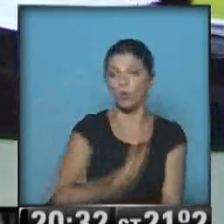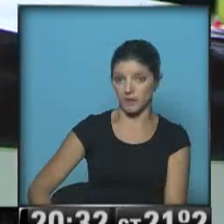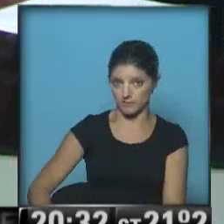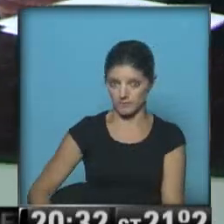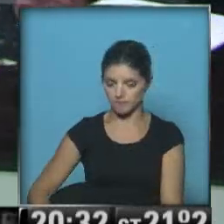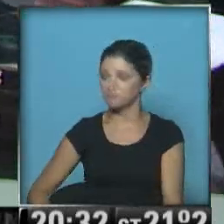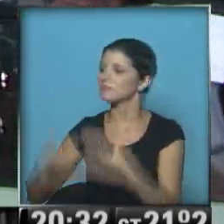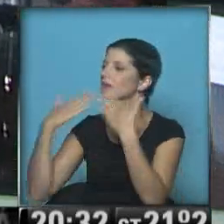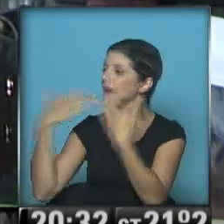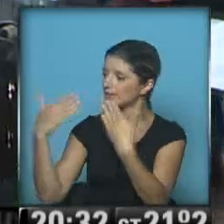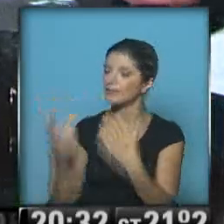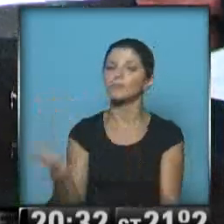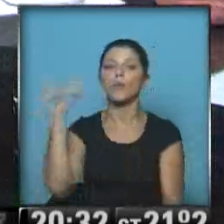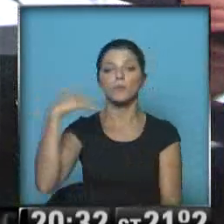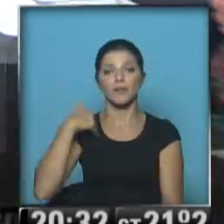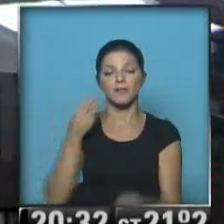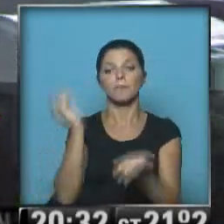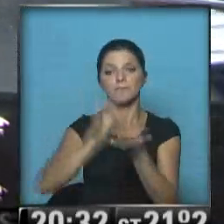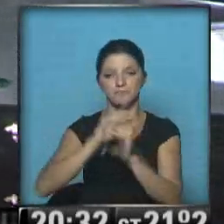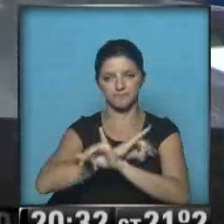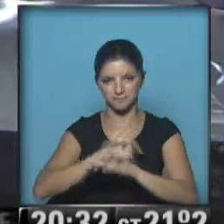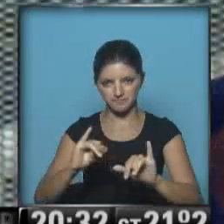Volvemos a la Argentina para compartir otras noticias.